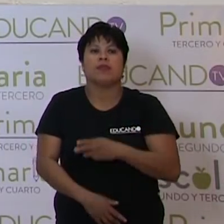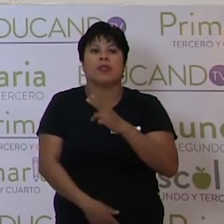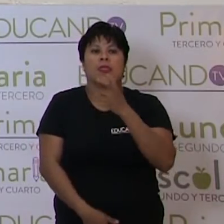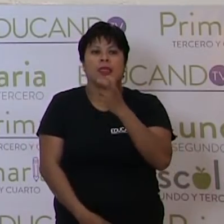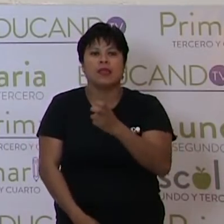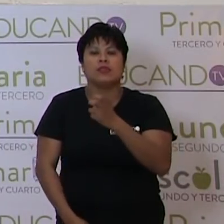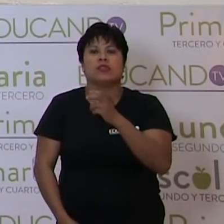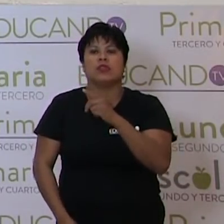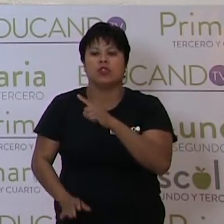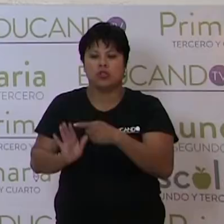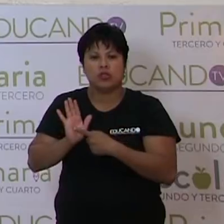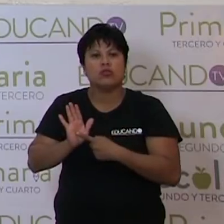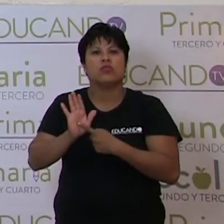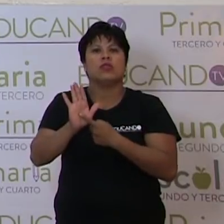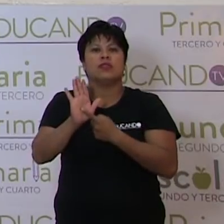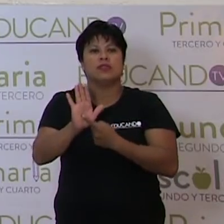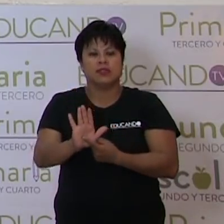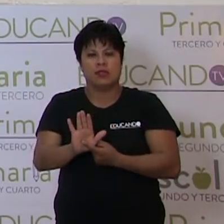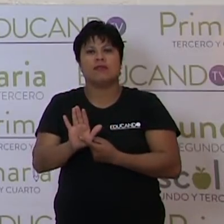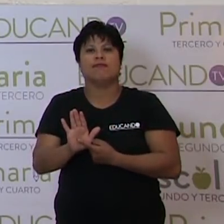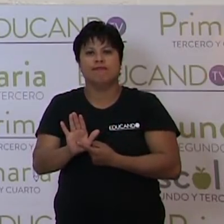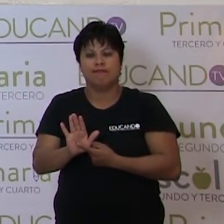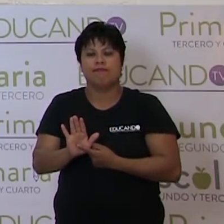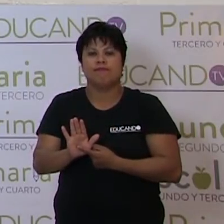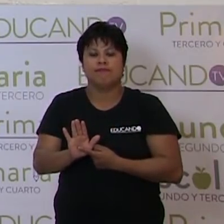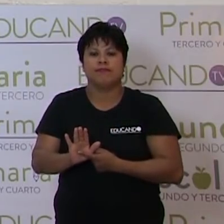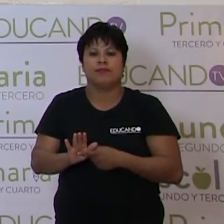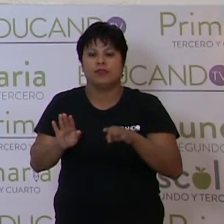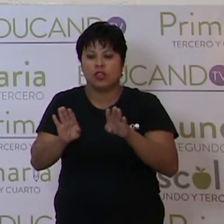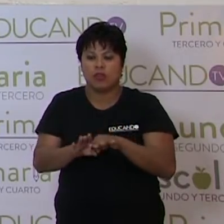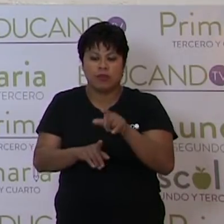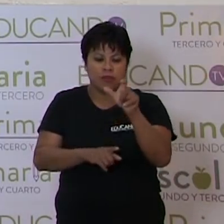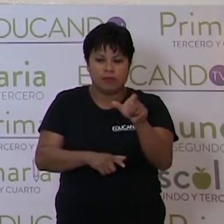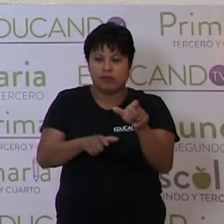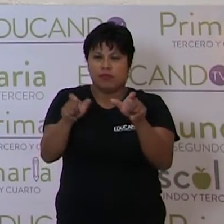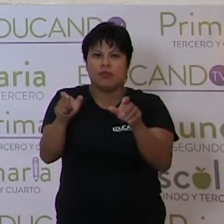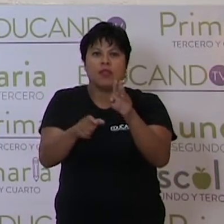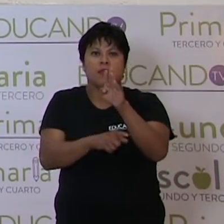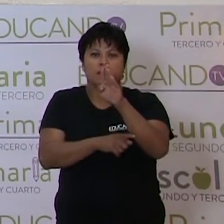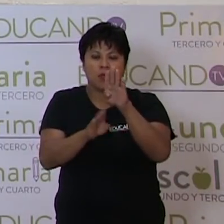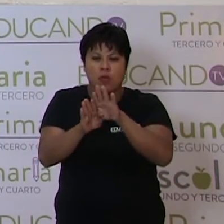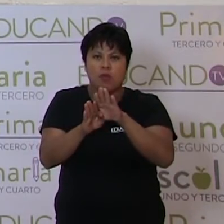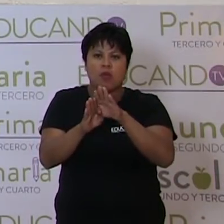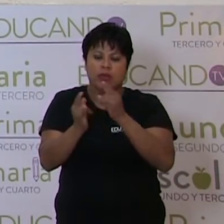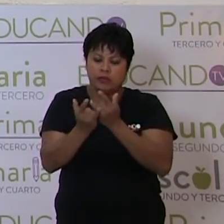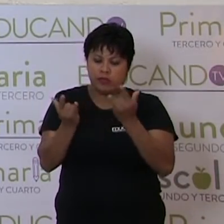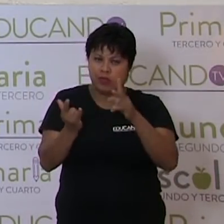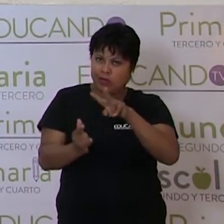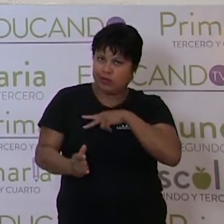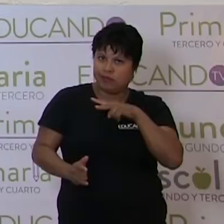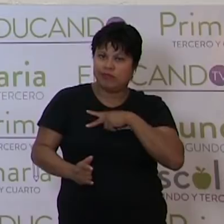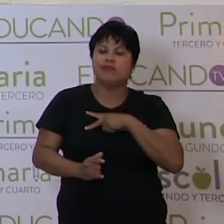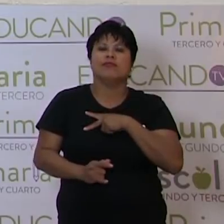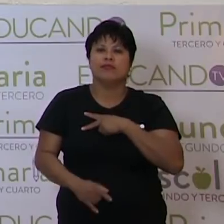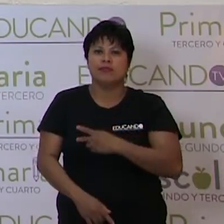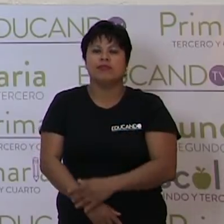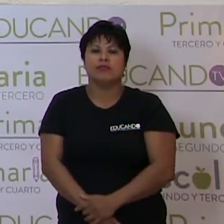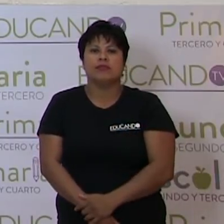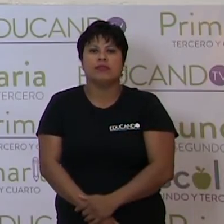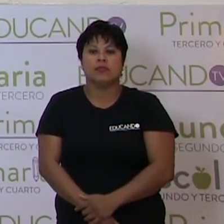nos muestra una parte de una biografía. Dice así,